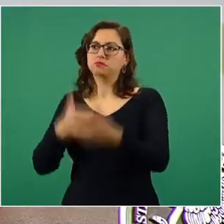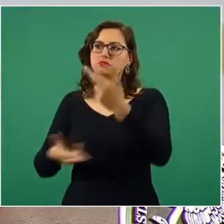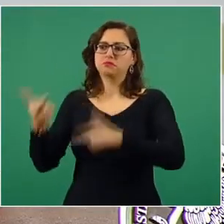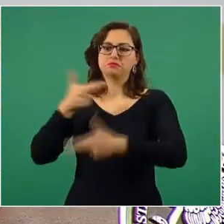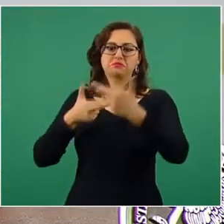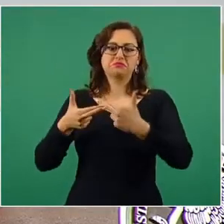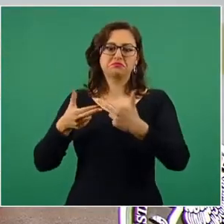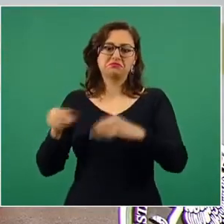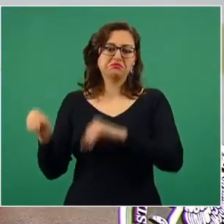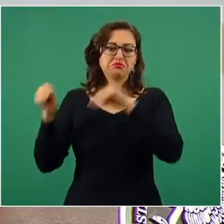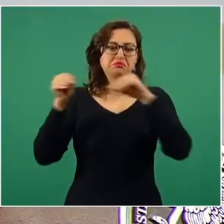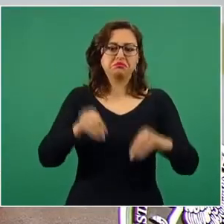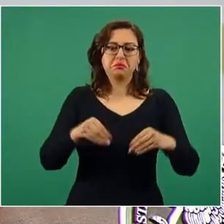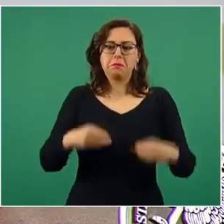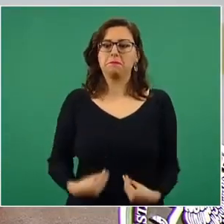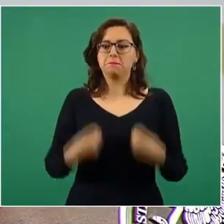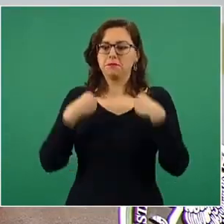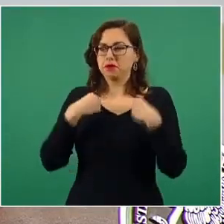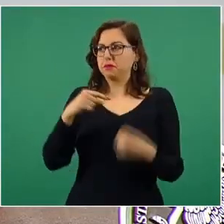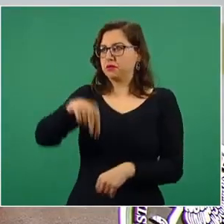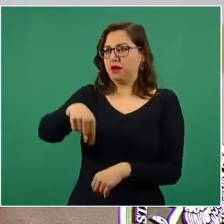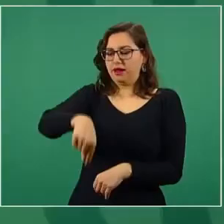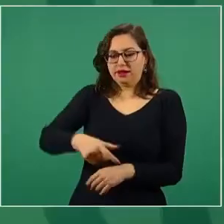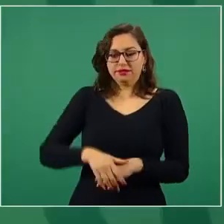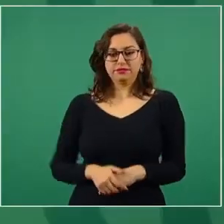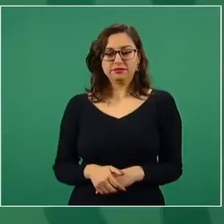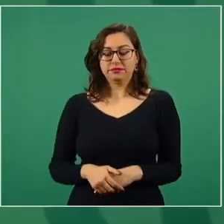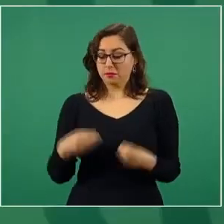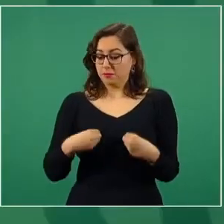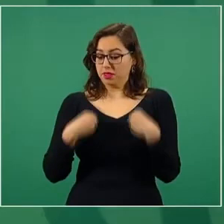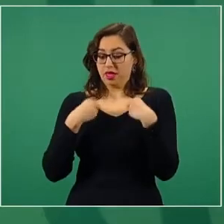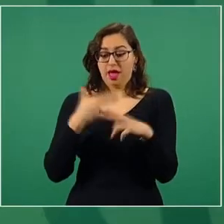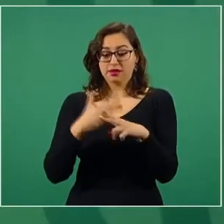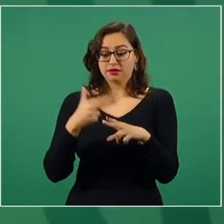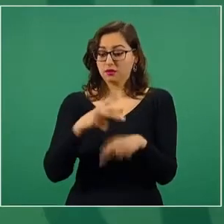como un hecho histórico.